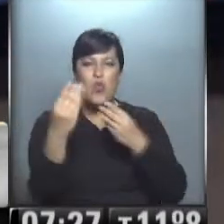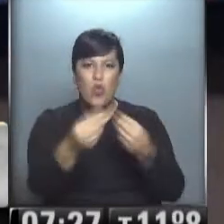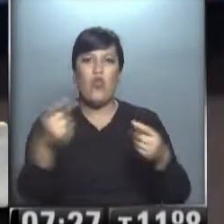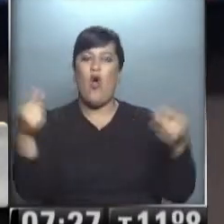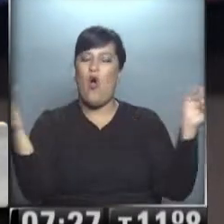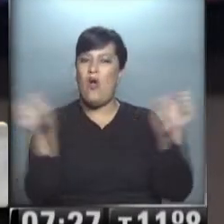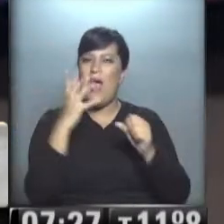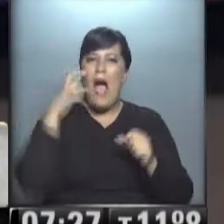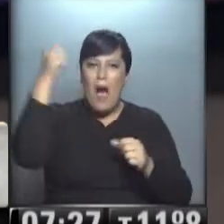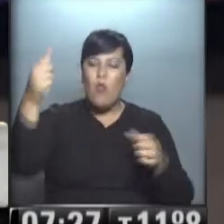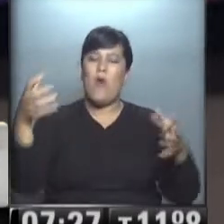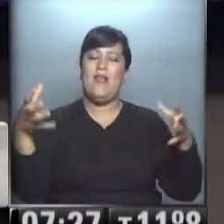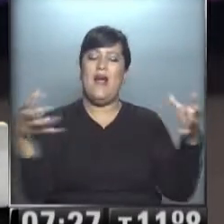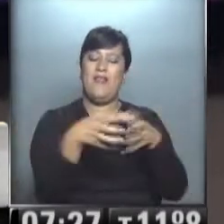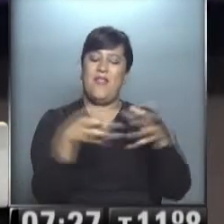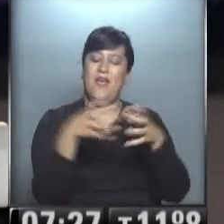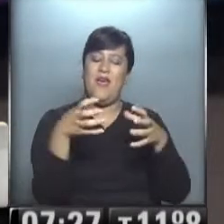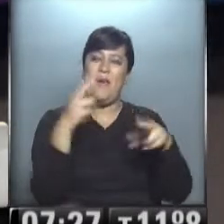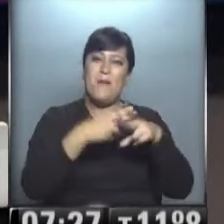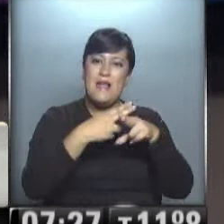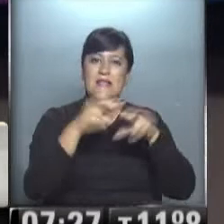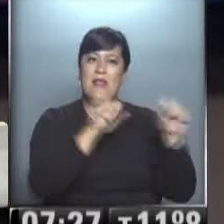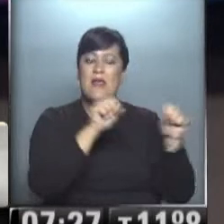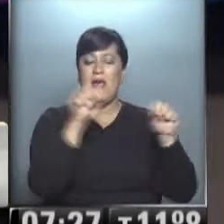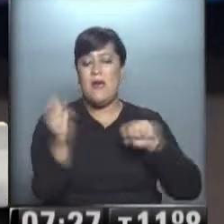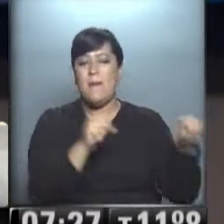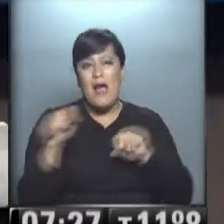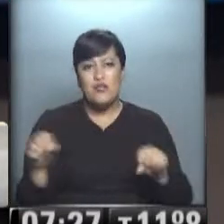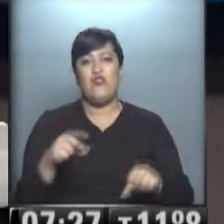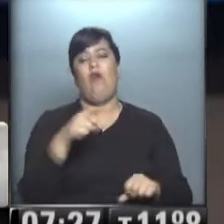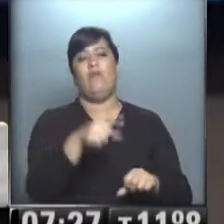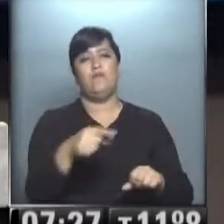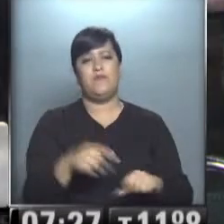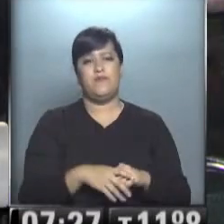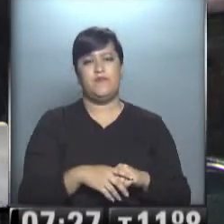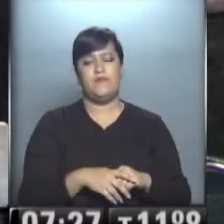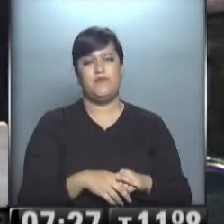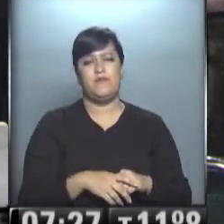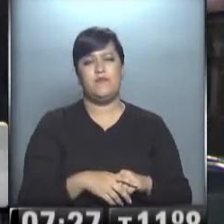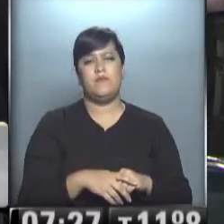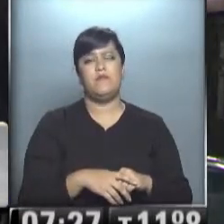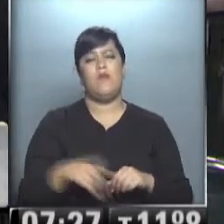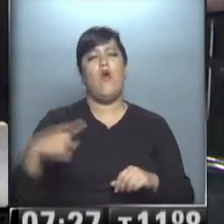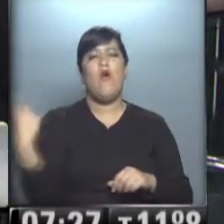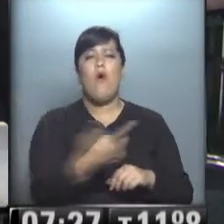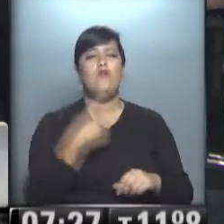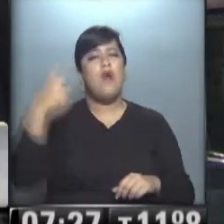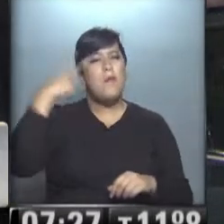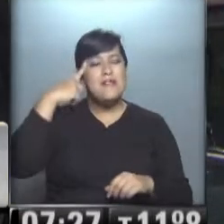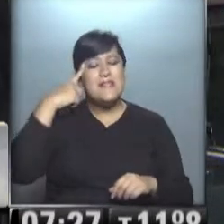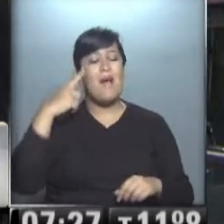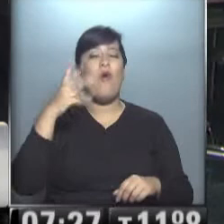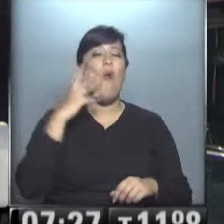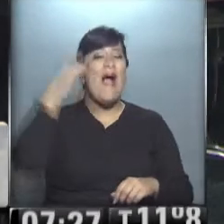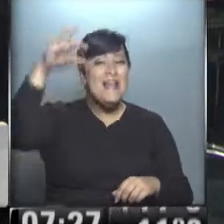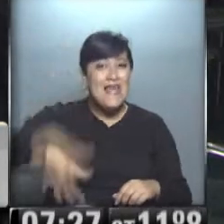de mayo música por la identidad digamos y uno si nosotros pensamos cómo sería el nieto ideal para